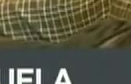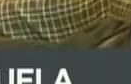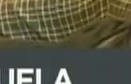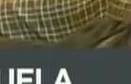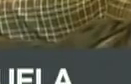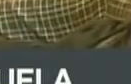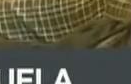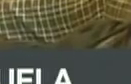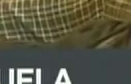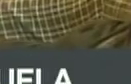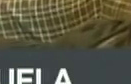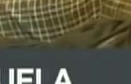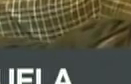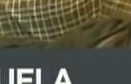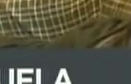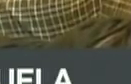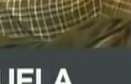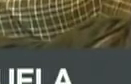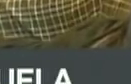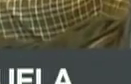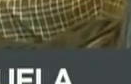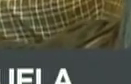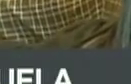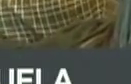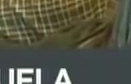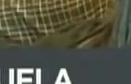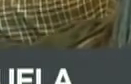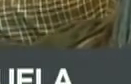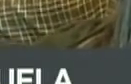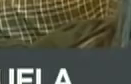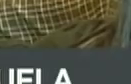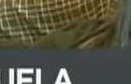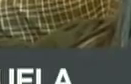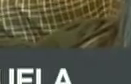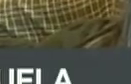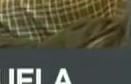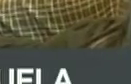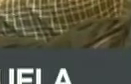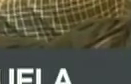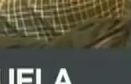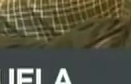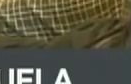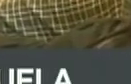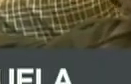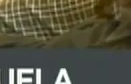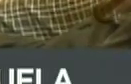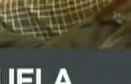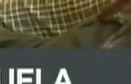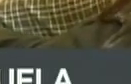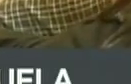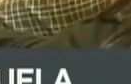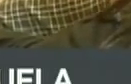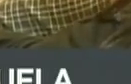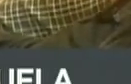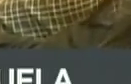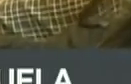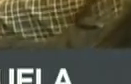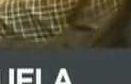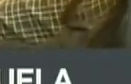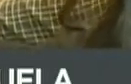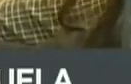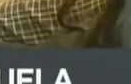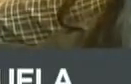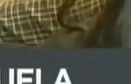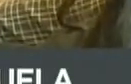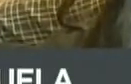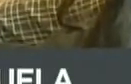tenemos una fuerza viva de hombres y de mujeres dispuestos a invertir en nuestro país, dispuestos a seguir